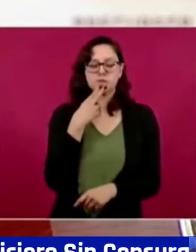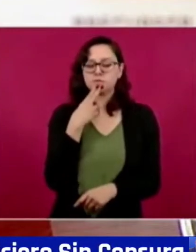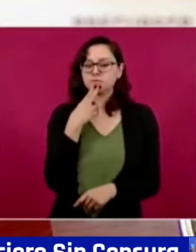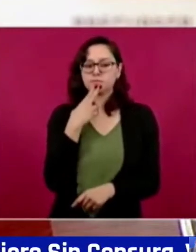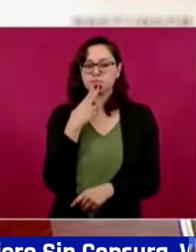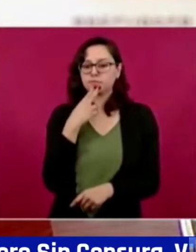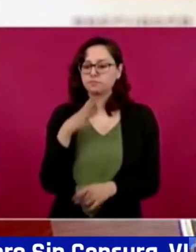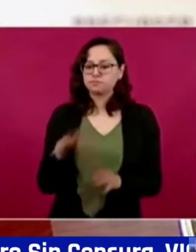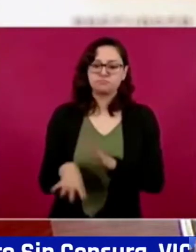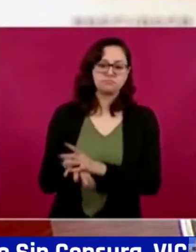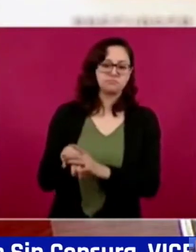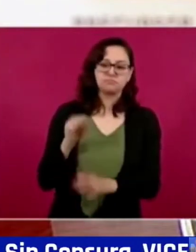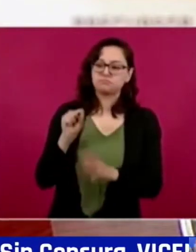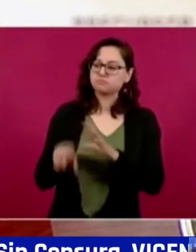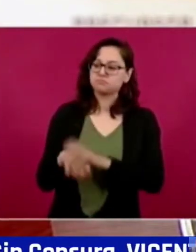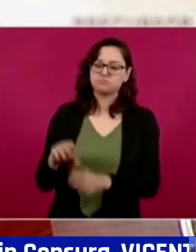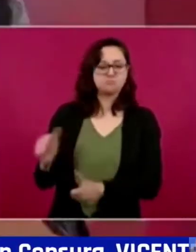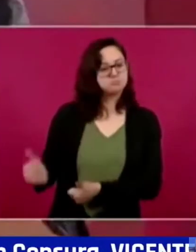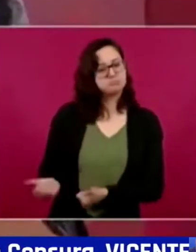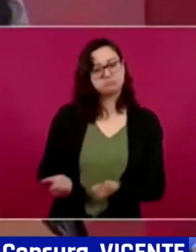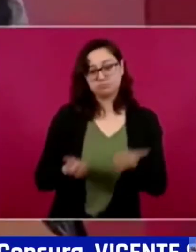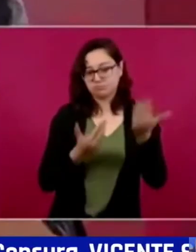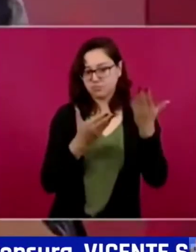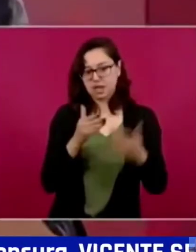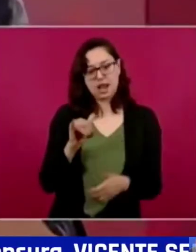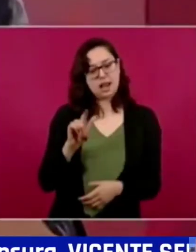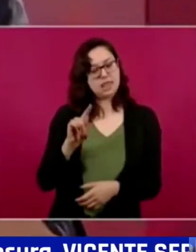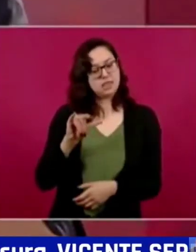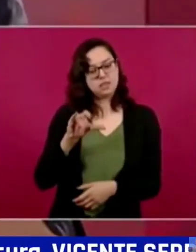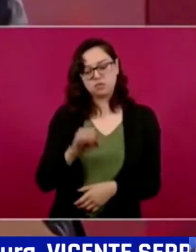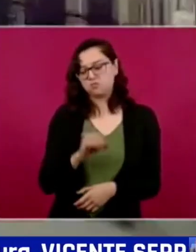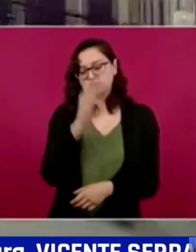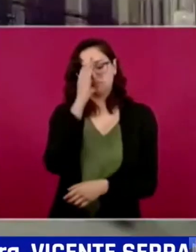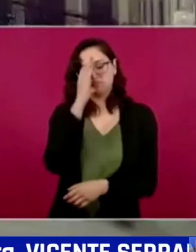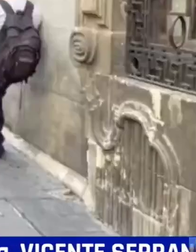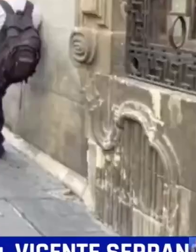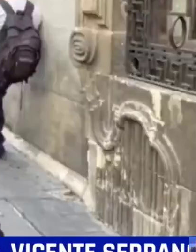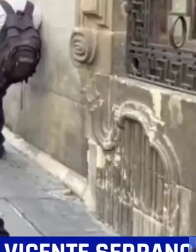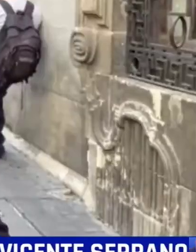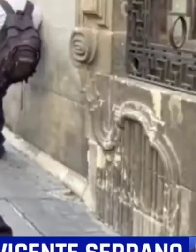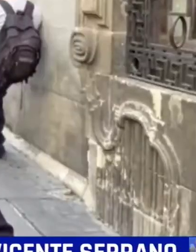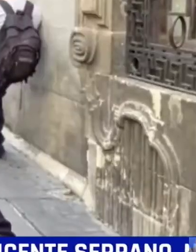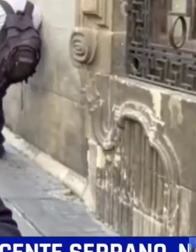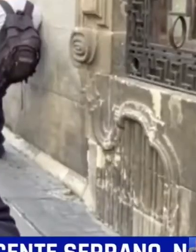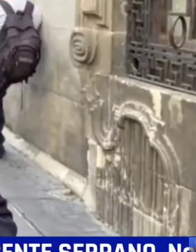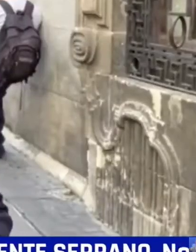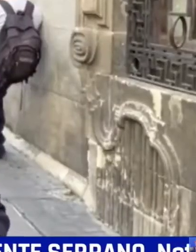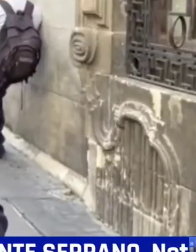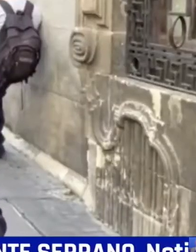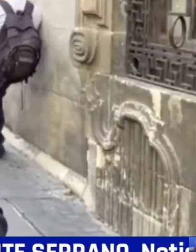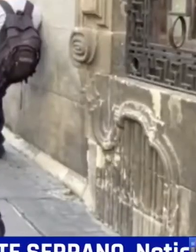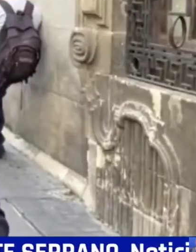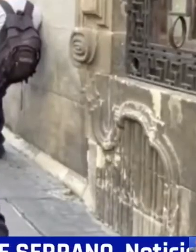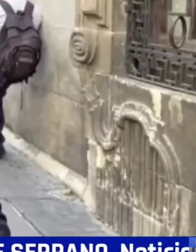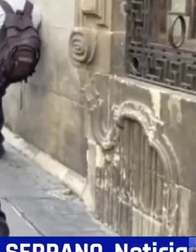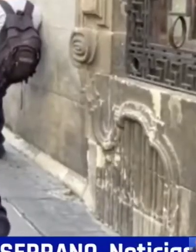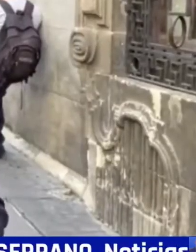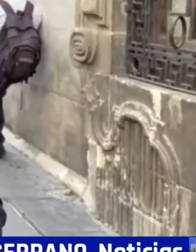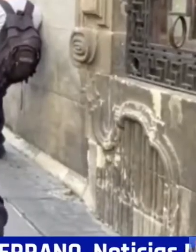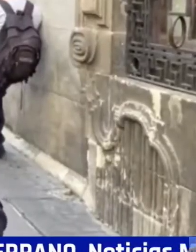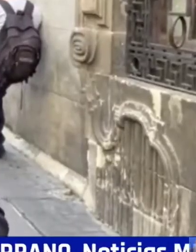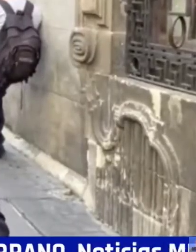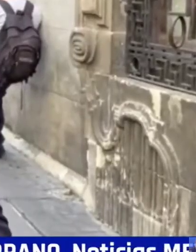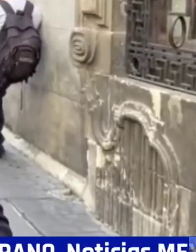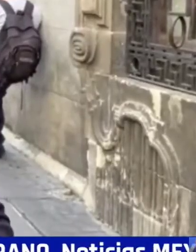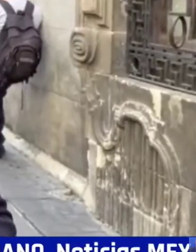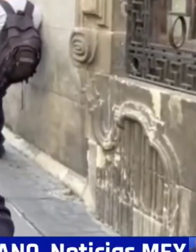y explotación de litio. Ahí están las declaraciones del presidente Andrés Manuel López Obrador, que a mí me han llamado mucho la